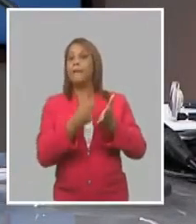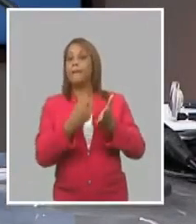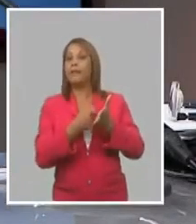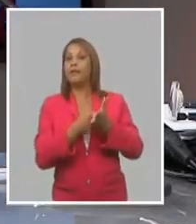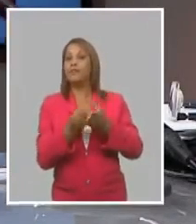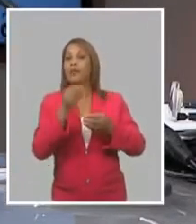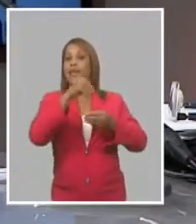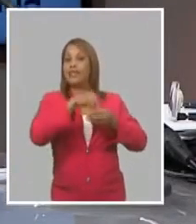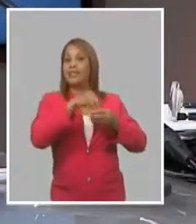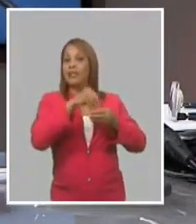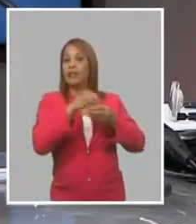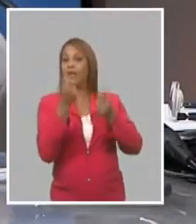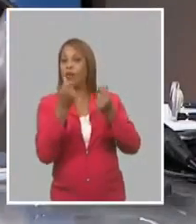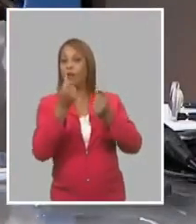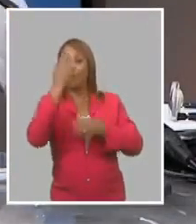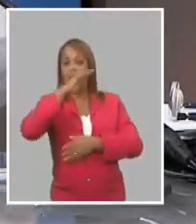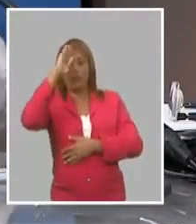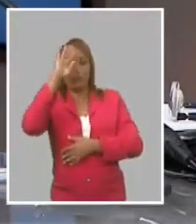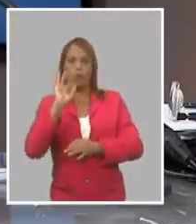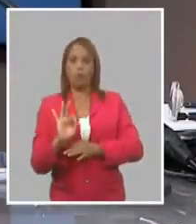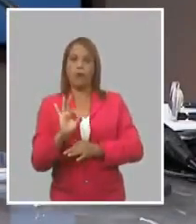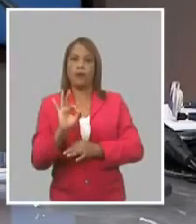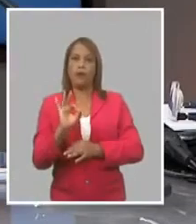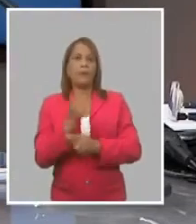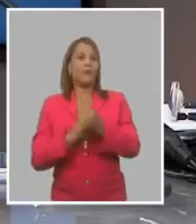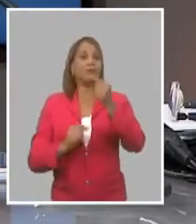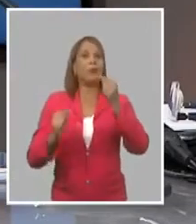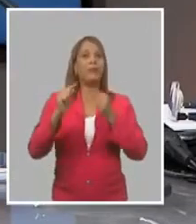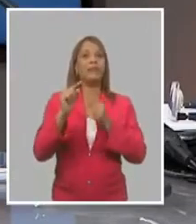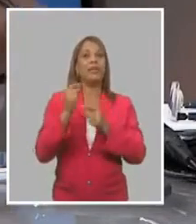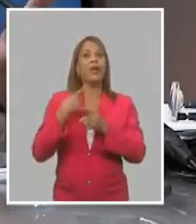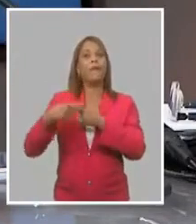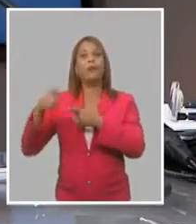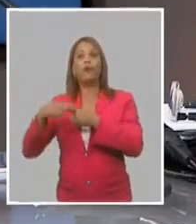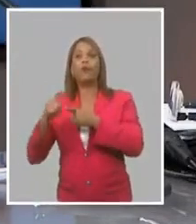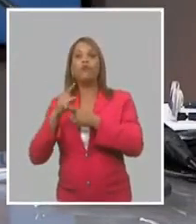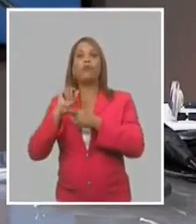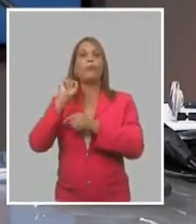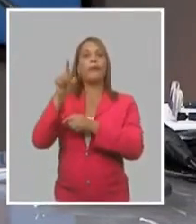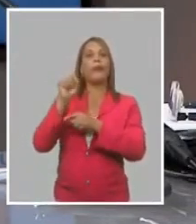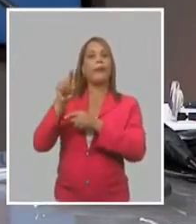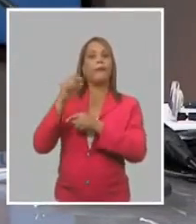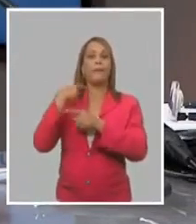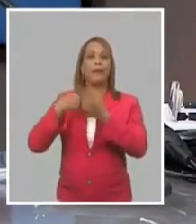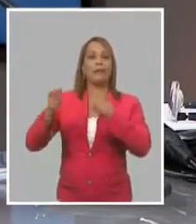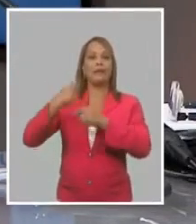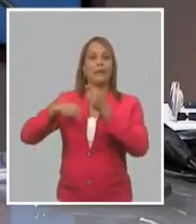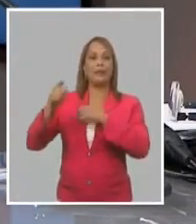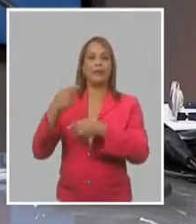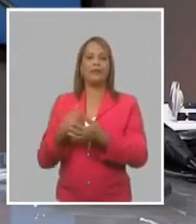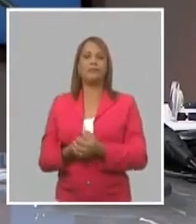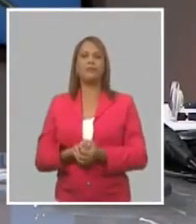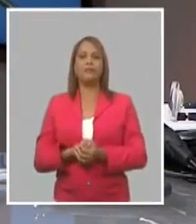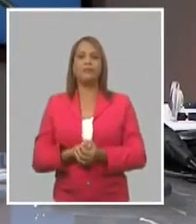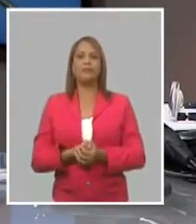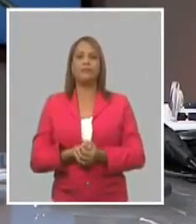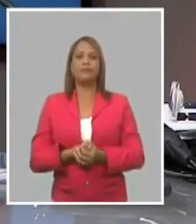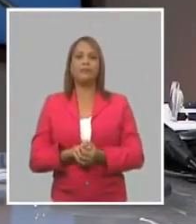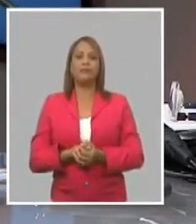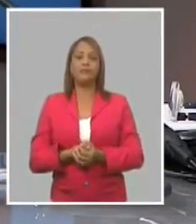de la economía, sobre todo de los productos importados. Cruzan el malecón y ya van por el tipo de